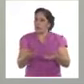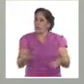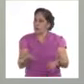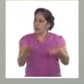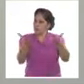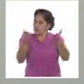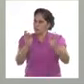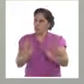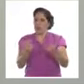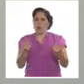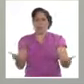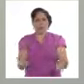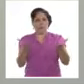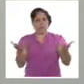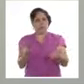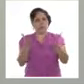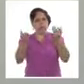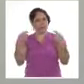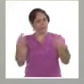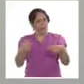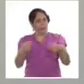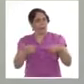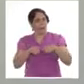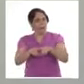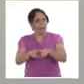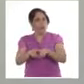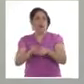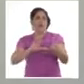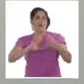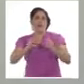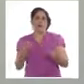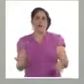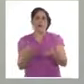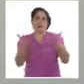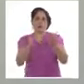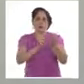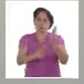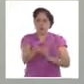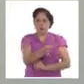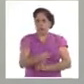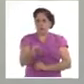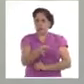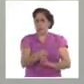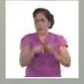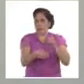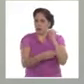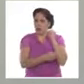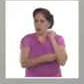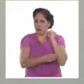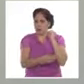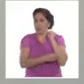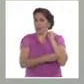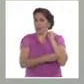manera también fomentarse, que acompañen esas estrategias de desarrollo territorial que hoy tenemos en los municipios, que hoy tenemos, por supuesto, en la provincia, en el país. Yo